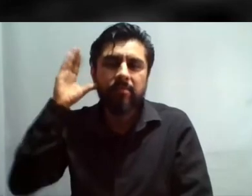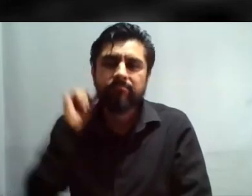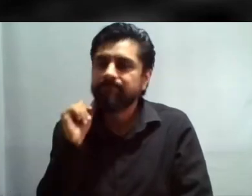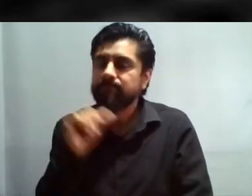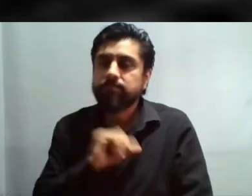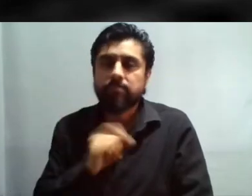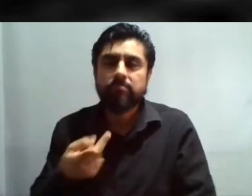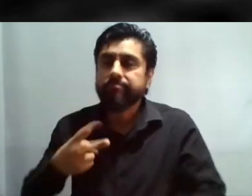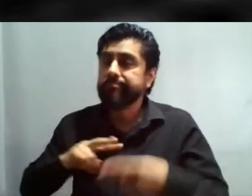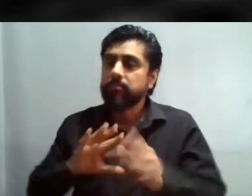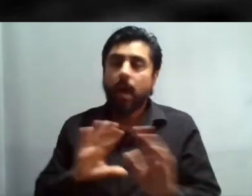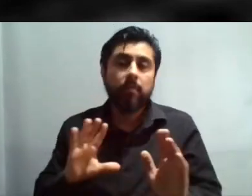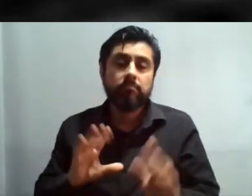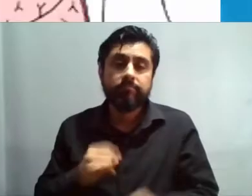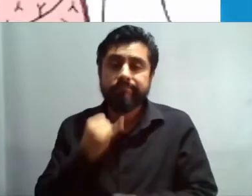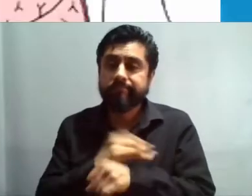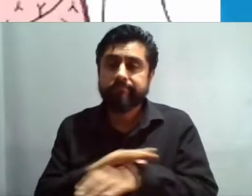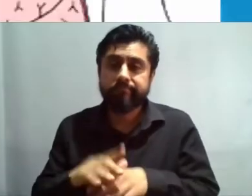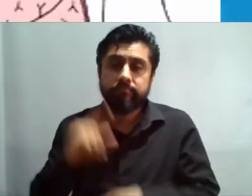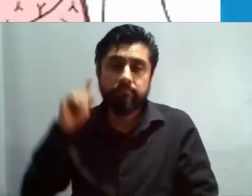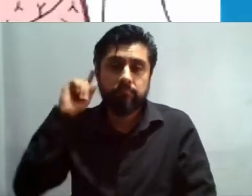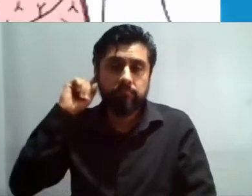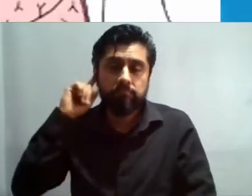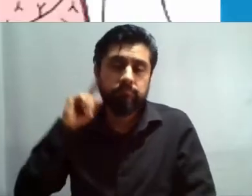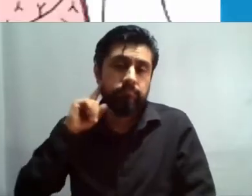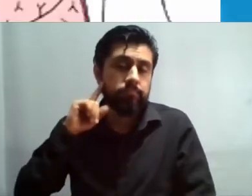irreversible. Damos la que sigue, por favor.